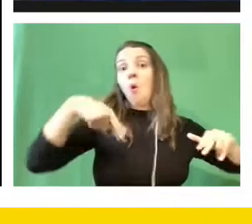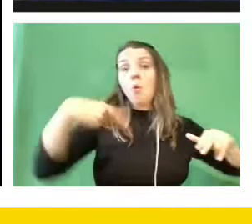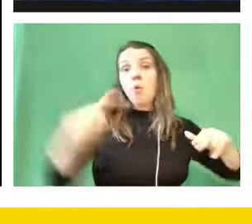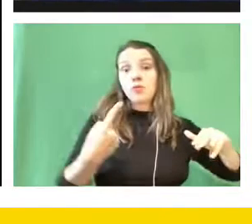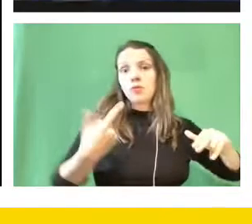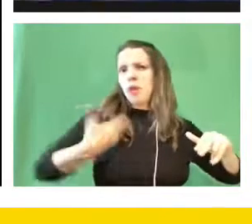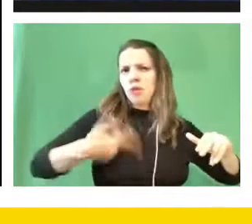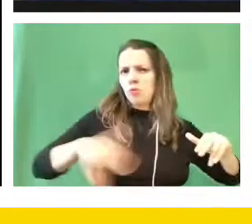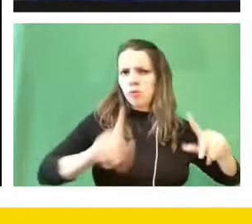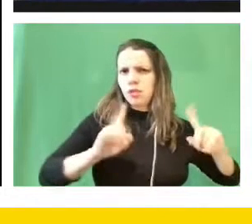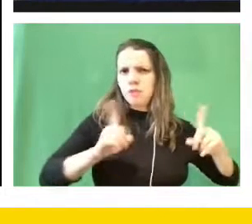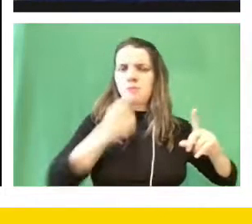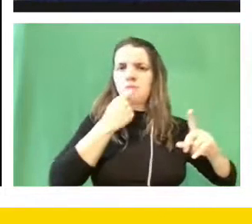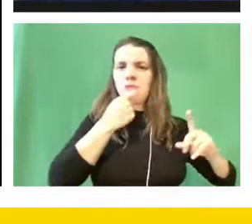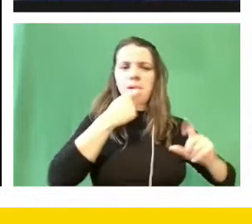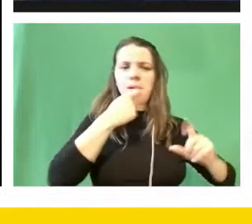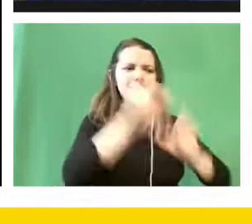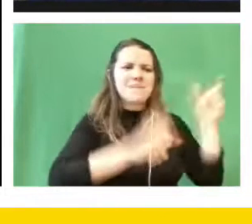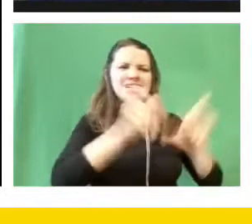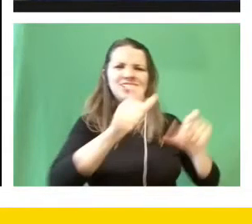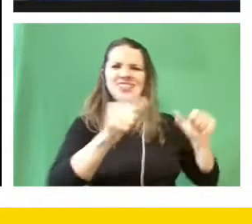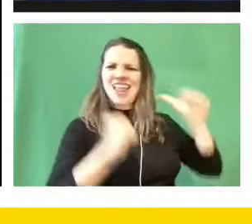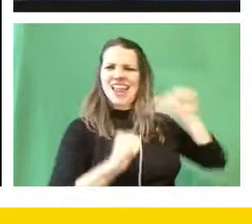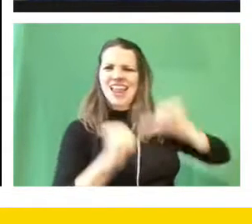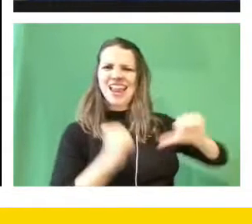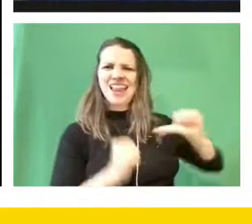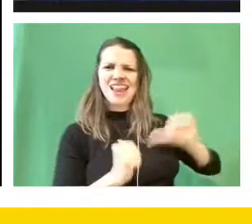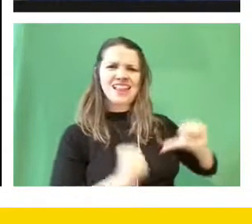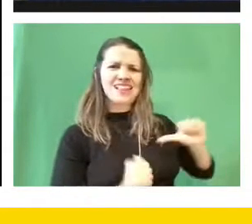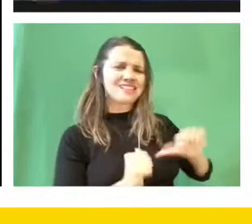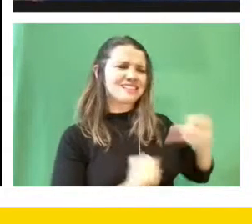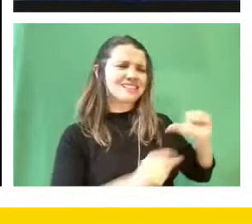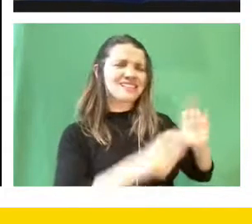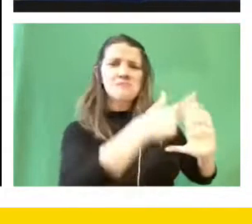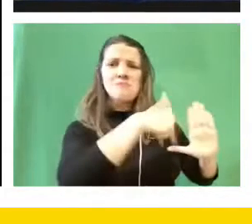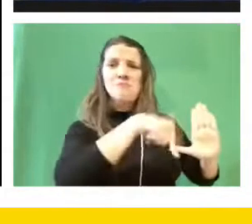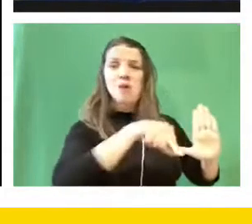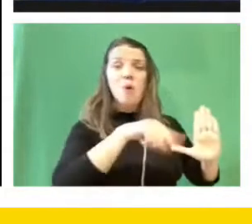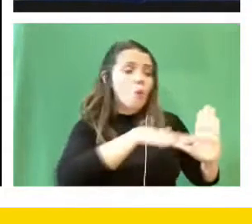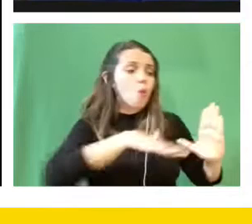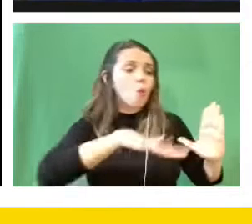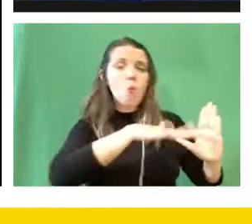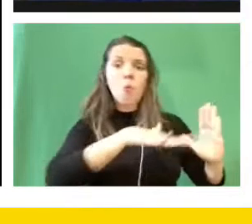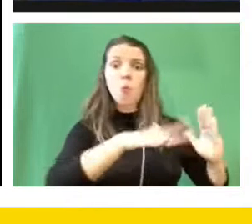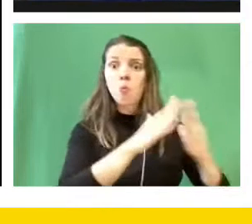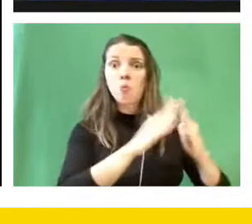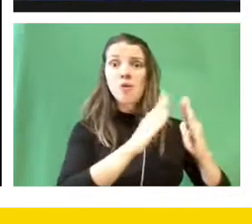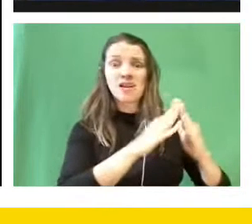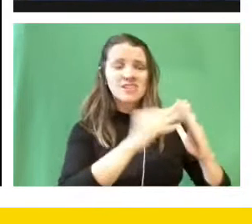a las personas, a las unidades y a los bienes de dominio común del condominio. Siguiente.